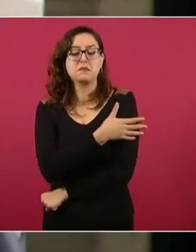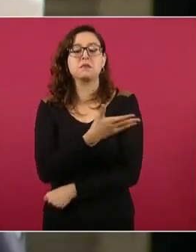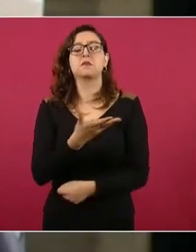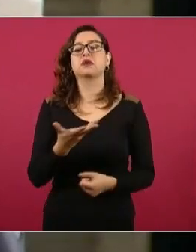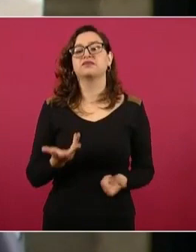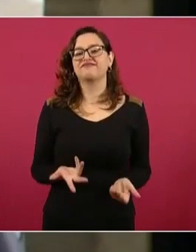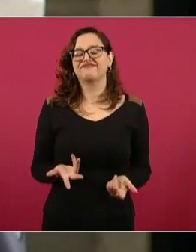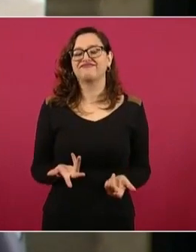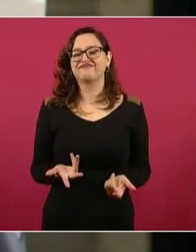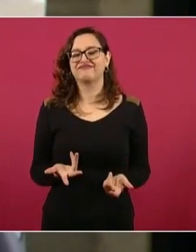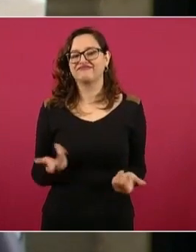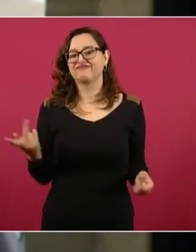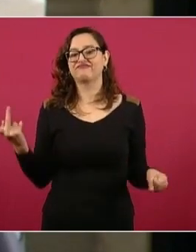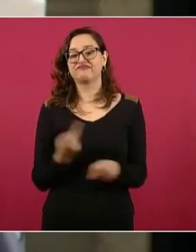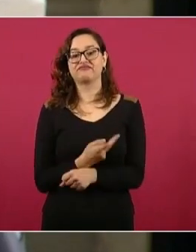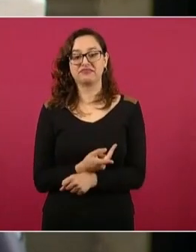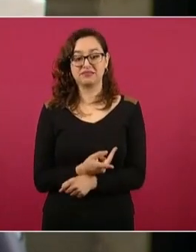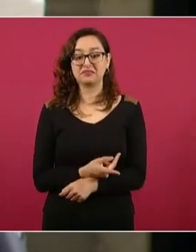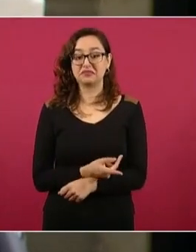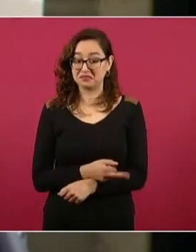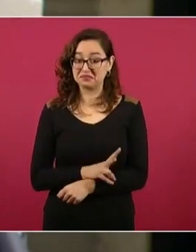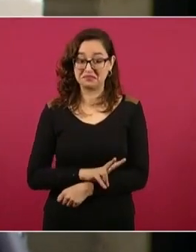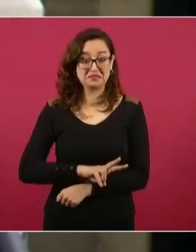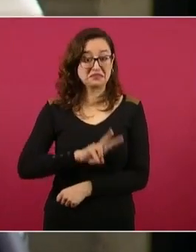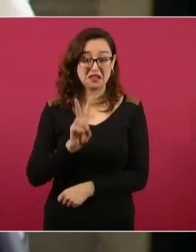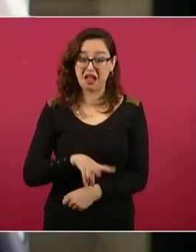como las enfermedades que más mortalidad